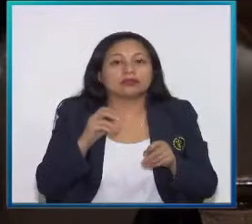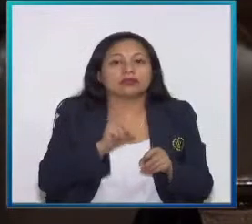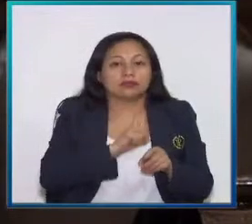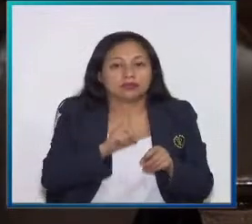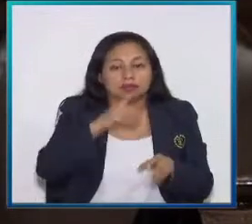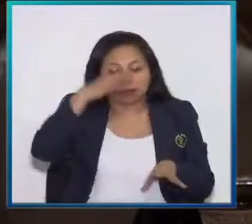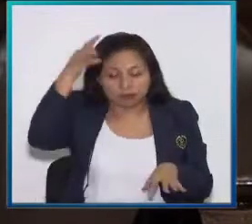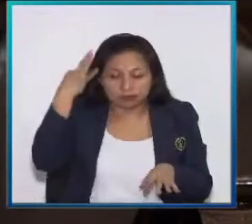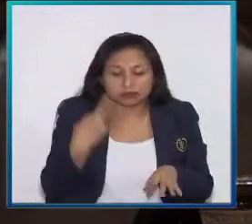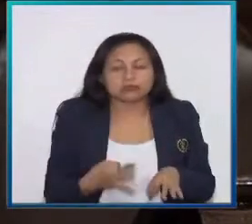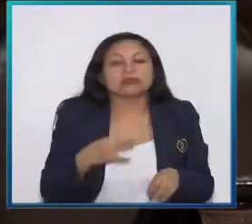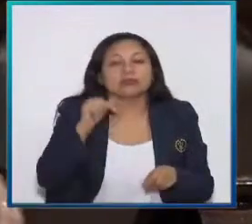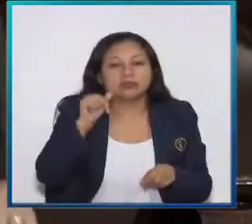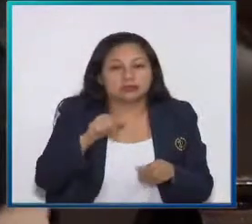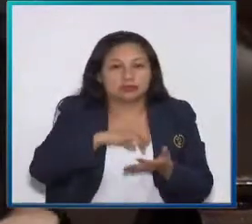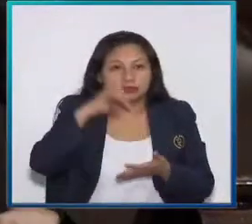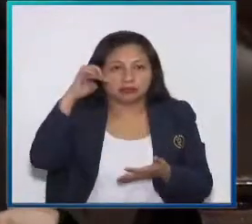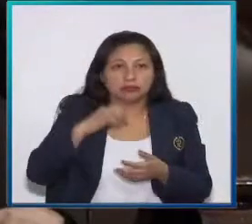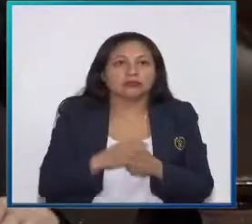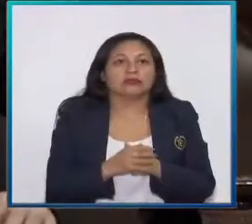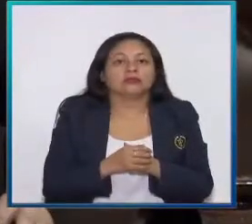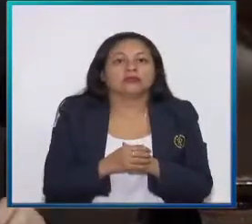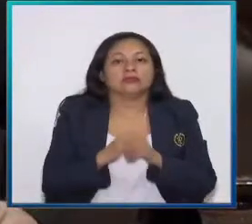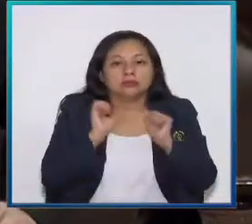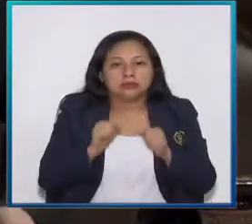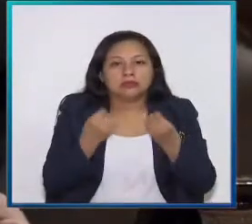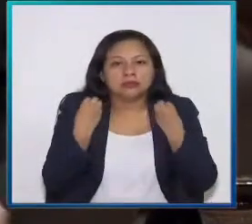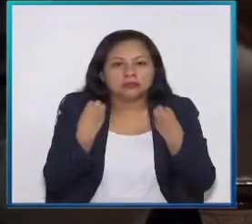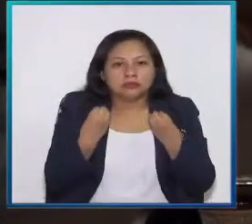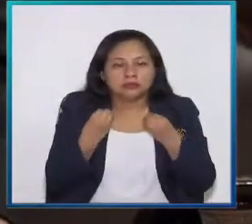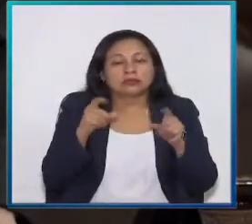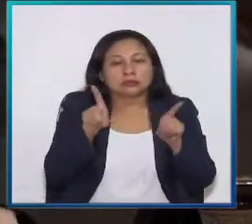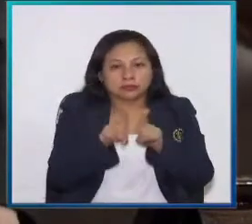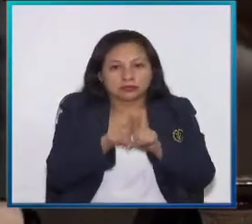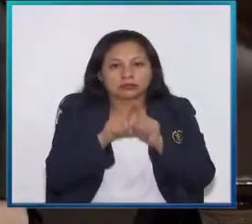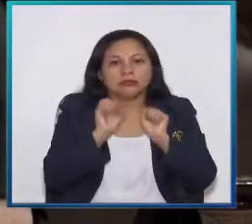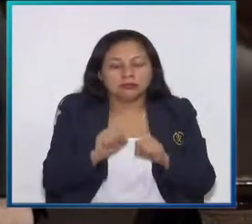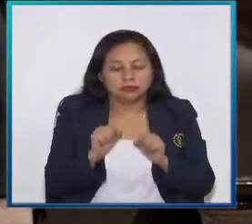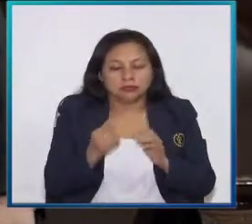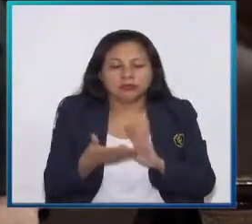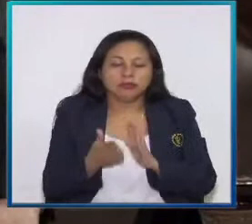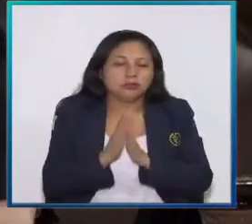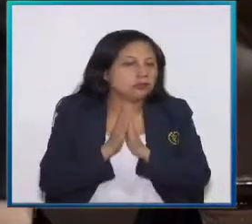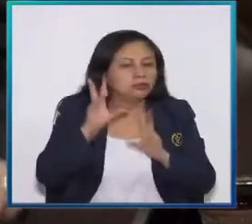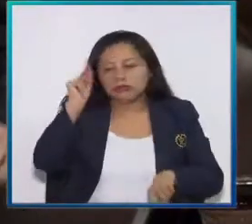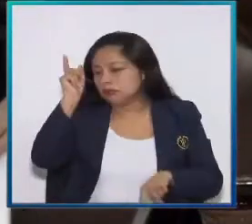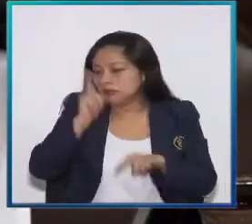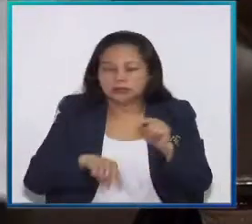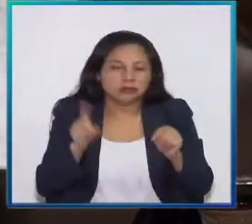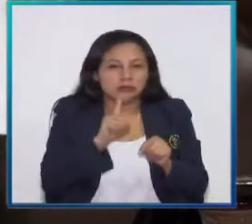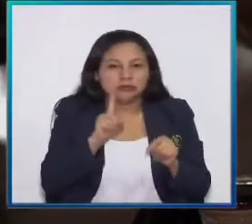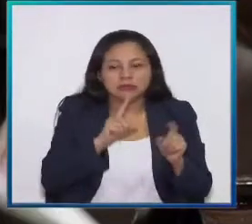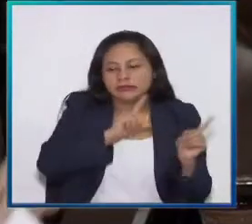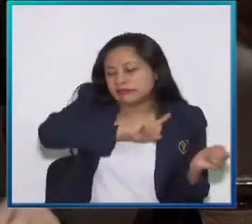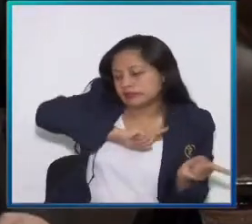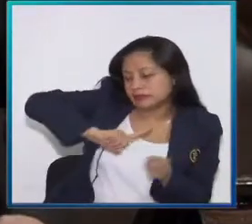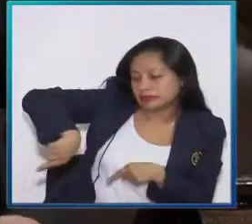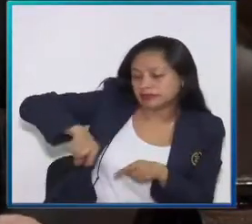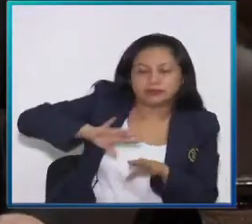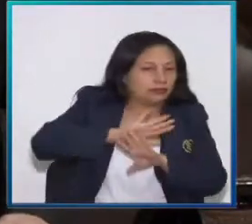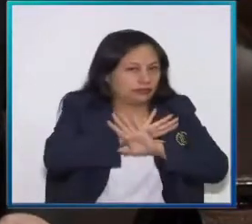sea genuina en este país. Y por lo tanto también pedimos que no exista